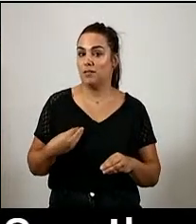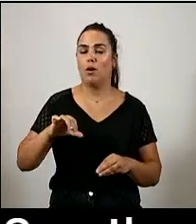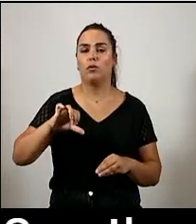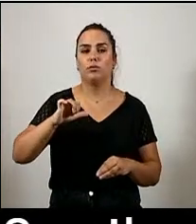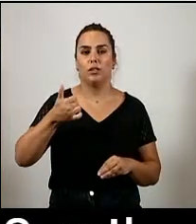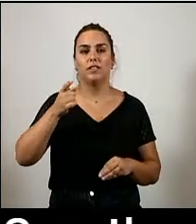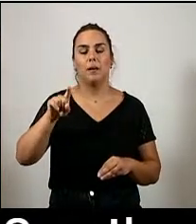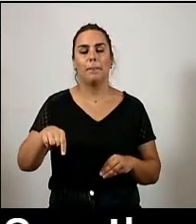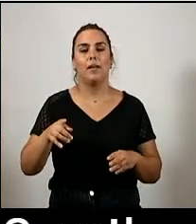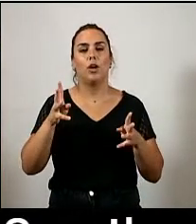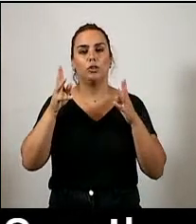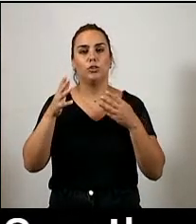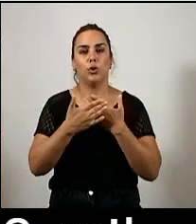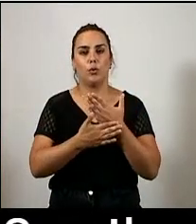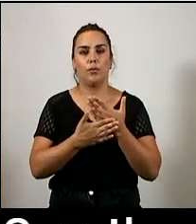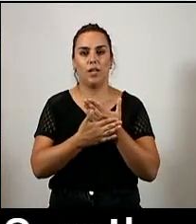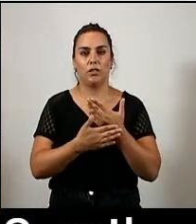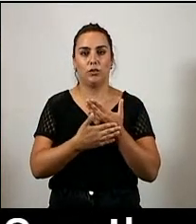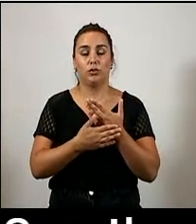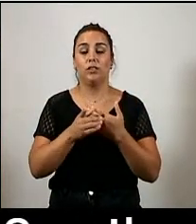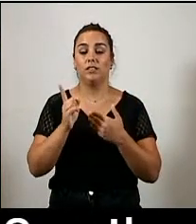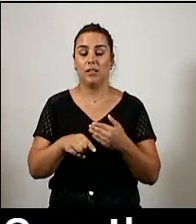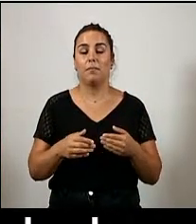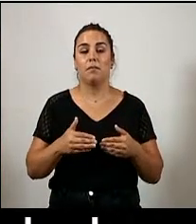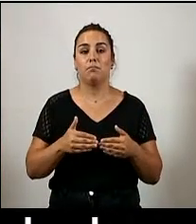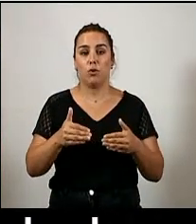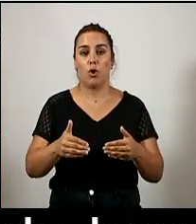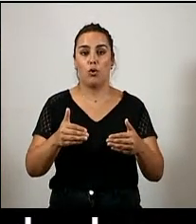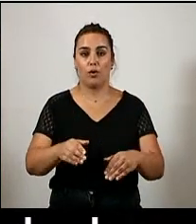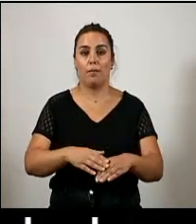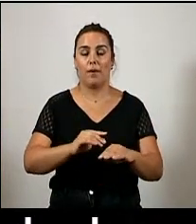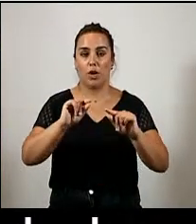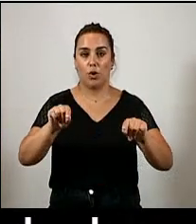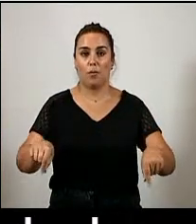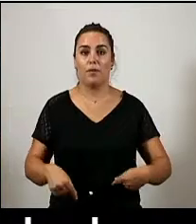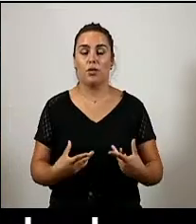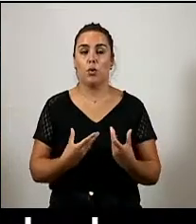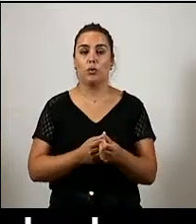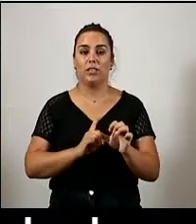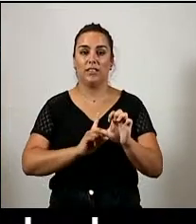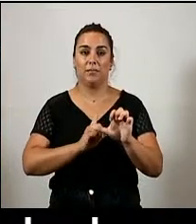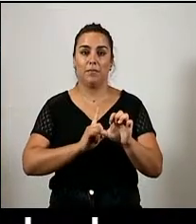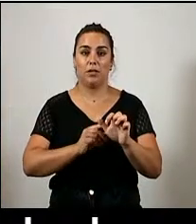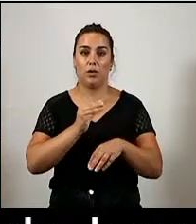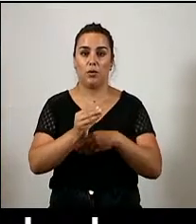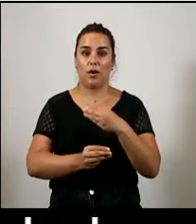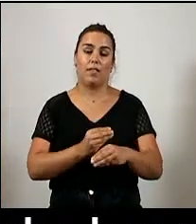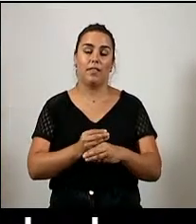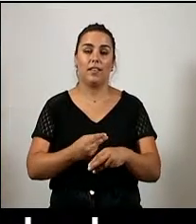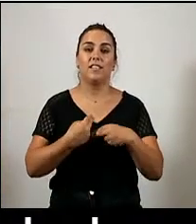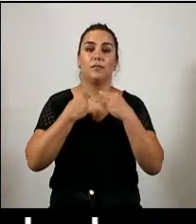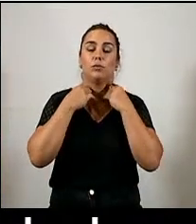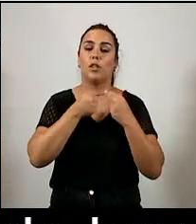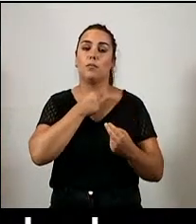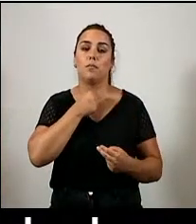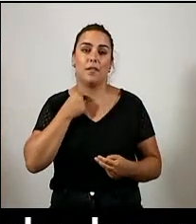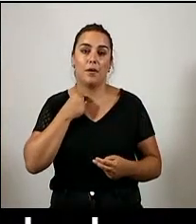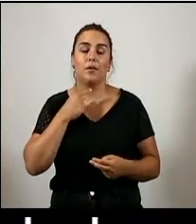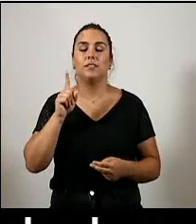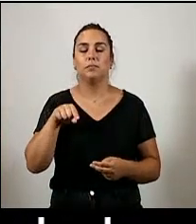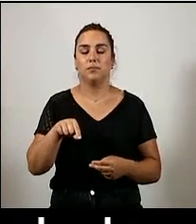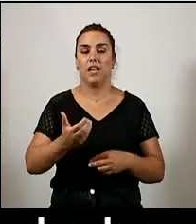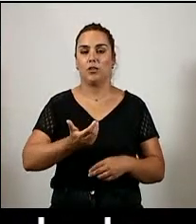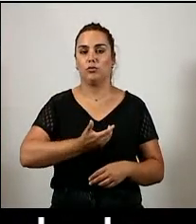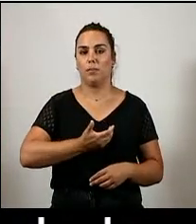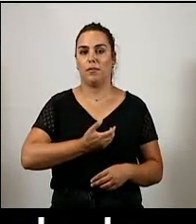Consejo de Gobierno, al igual que una prórroga para el convenio que mantiene la Junta de Extremadura, la Diputación de Badajoz y el Ayuntamiento